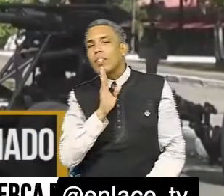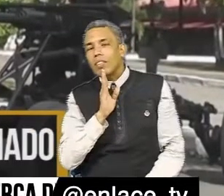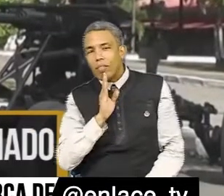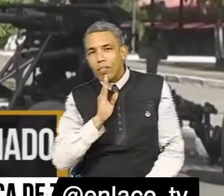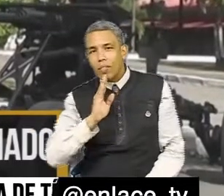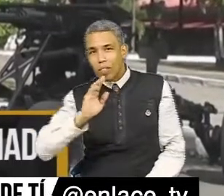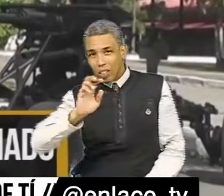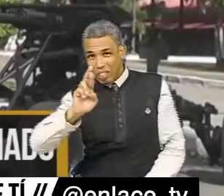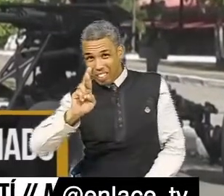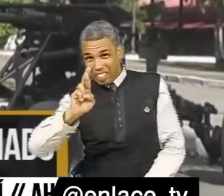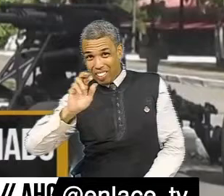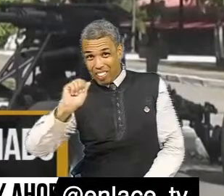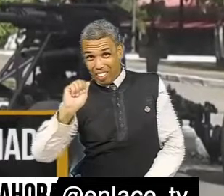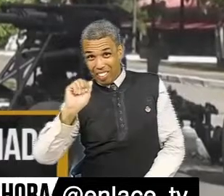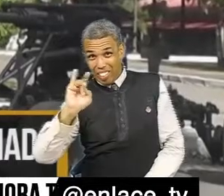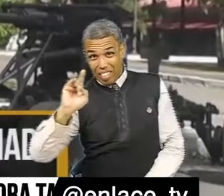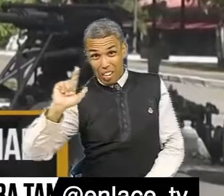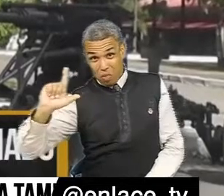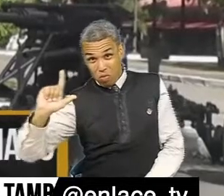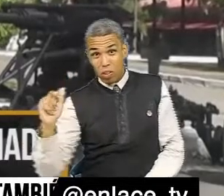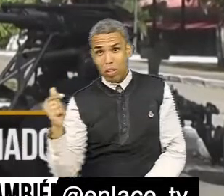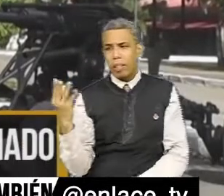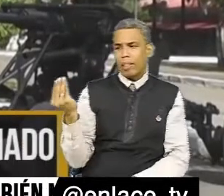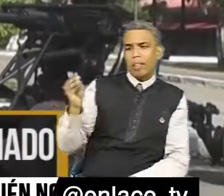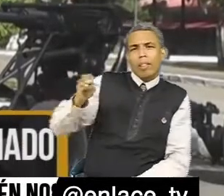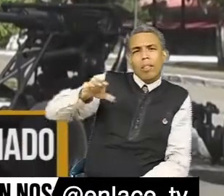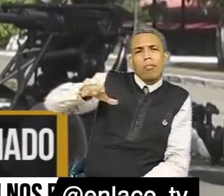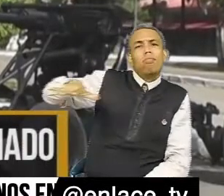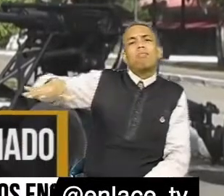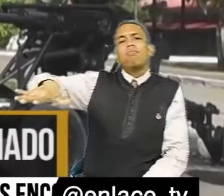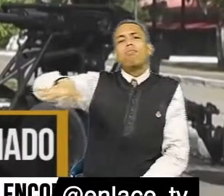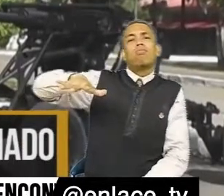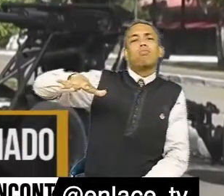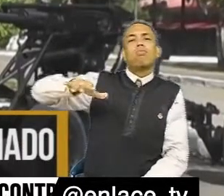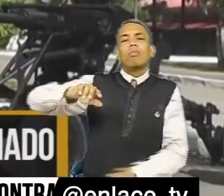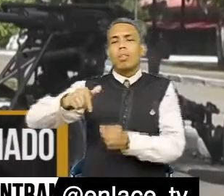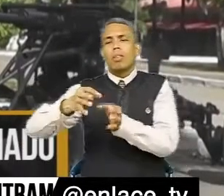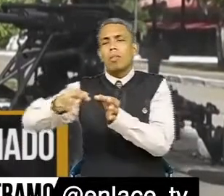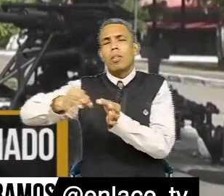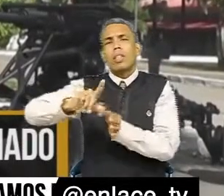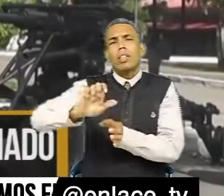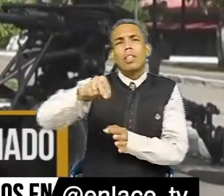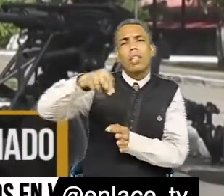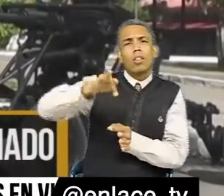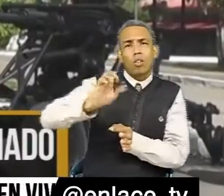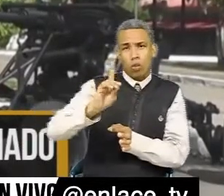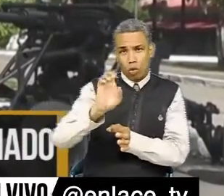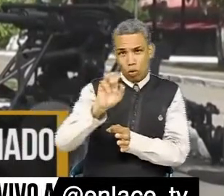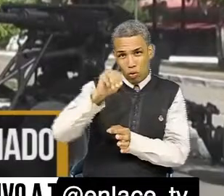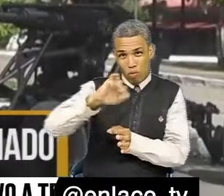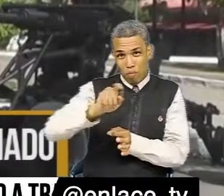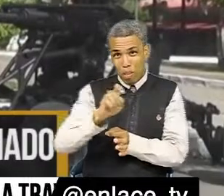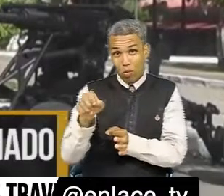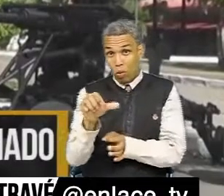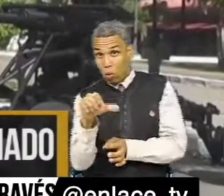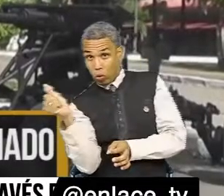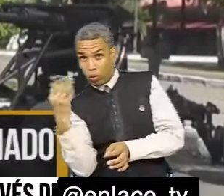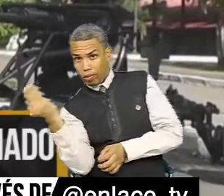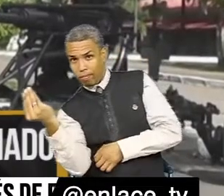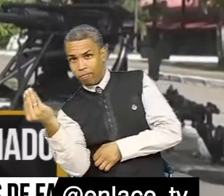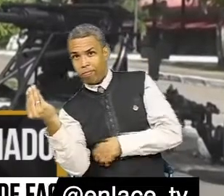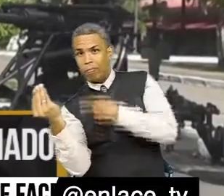raúl del link que especialmente sobre los sectores de santo domingo municipio de arenal el frente guillermo ariza